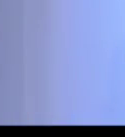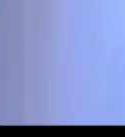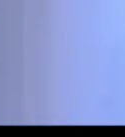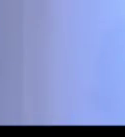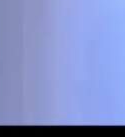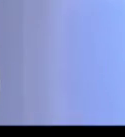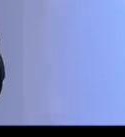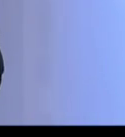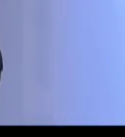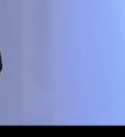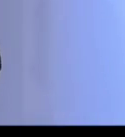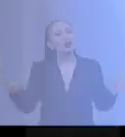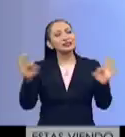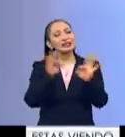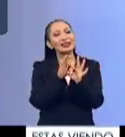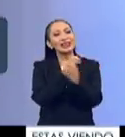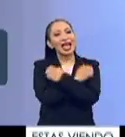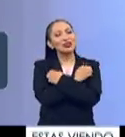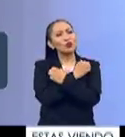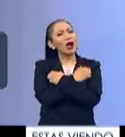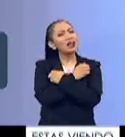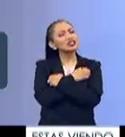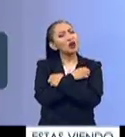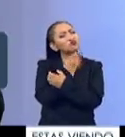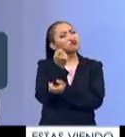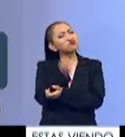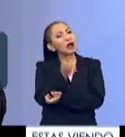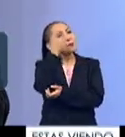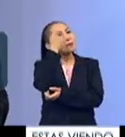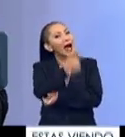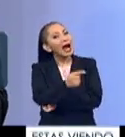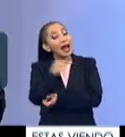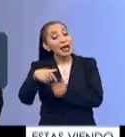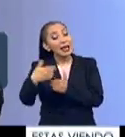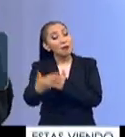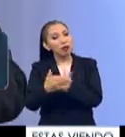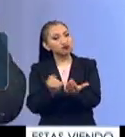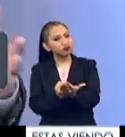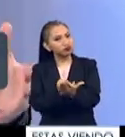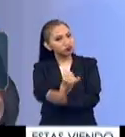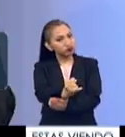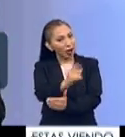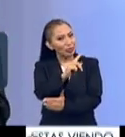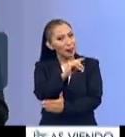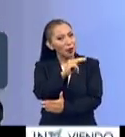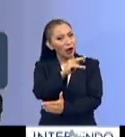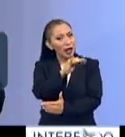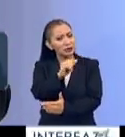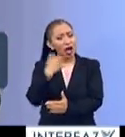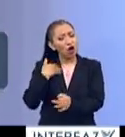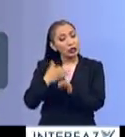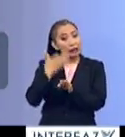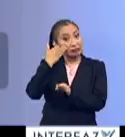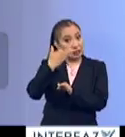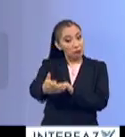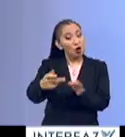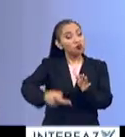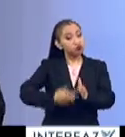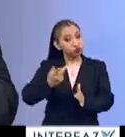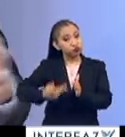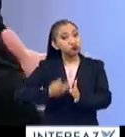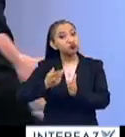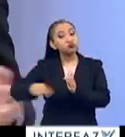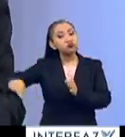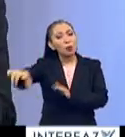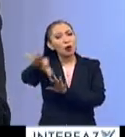También es muy importante la educación para y por la democracia. Vivimos en épocas donde ya constantemente